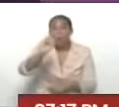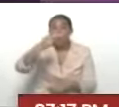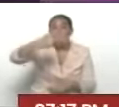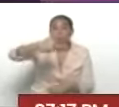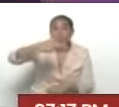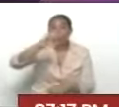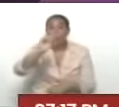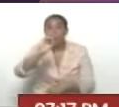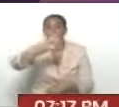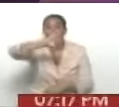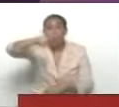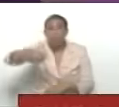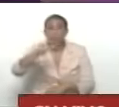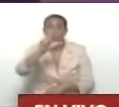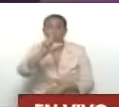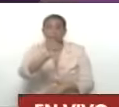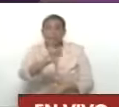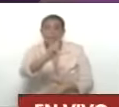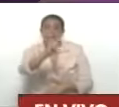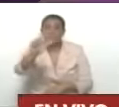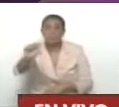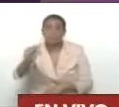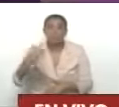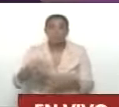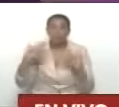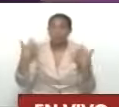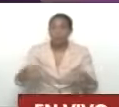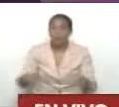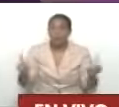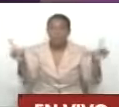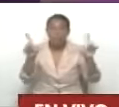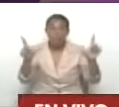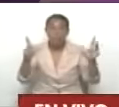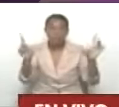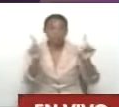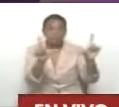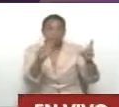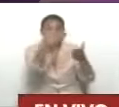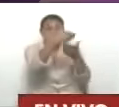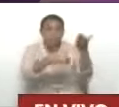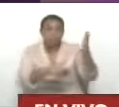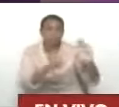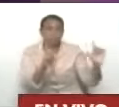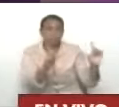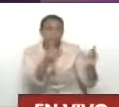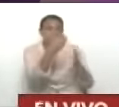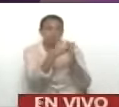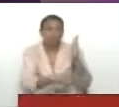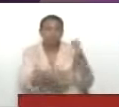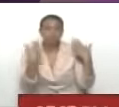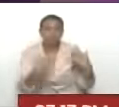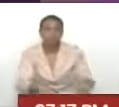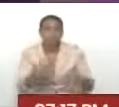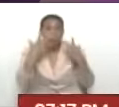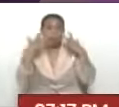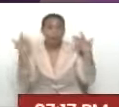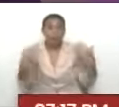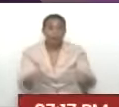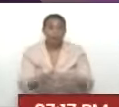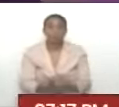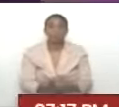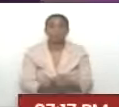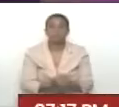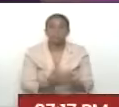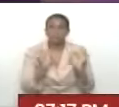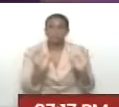comunicacional popular que rompió todos los esquemas. Sí. Como dicen ahora, fue un programa